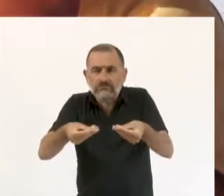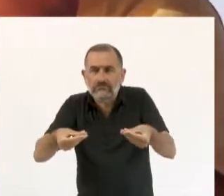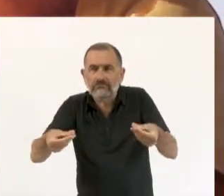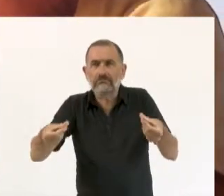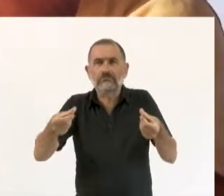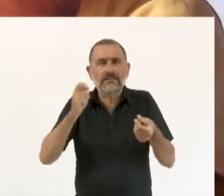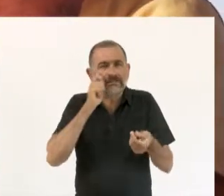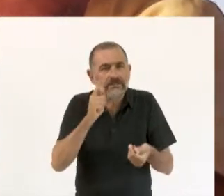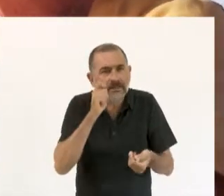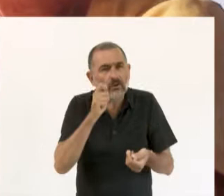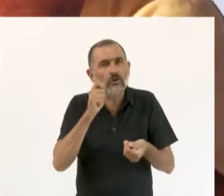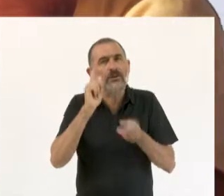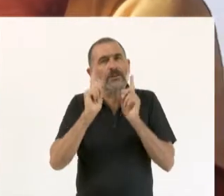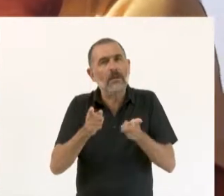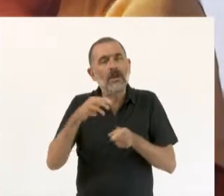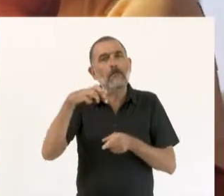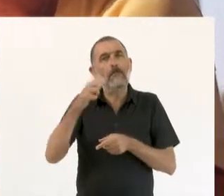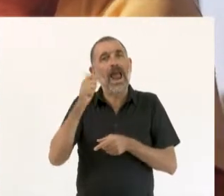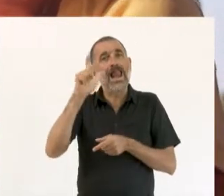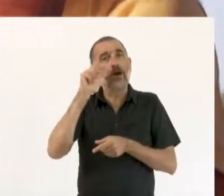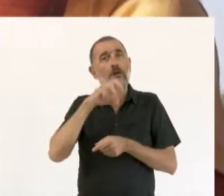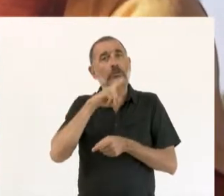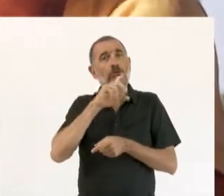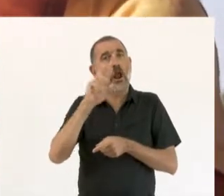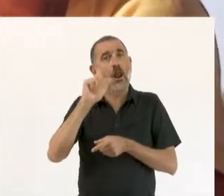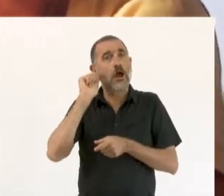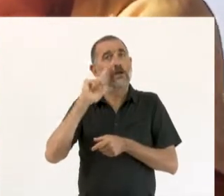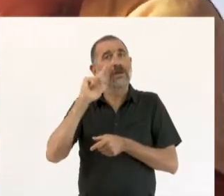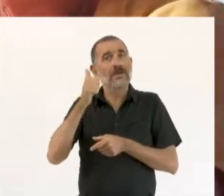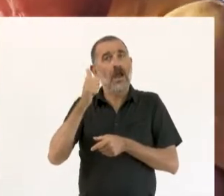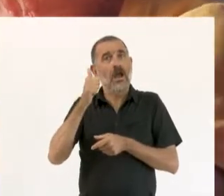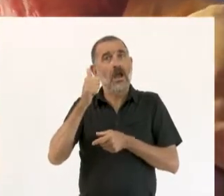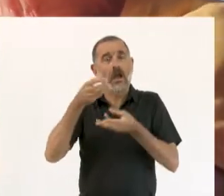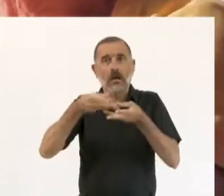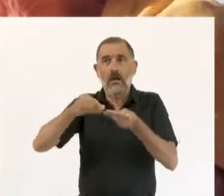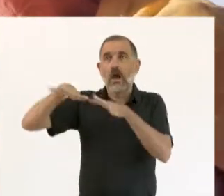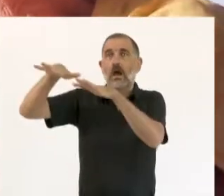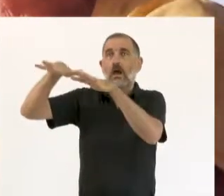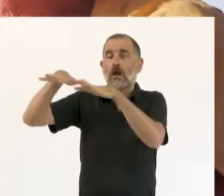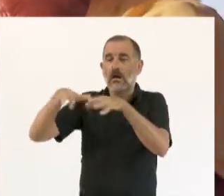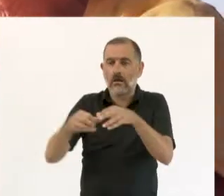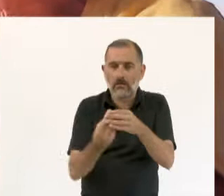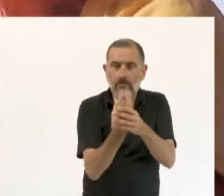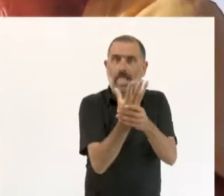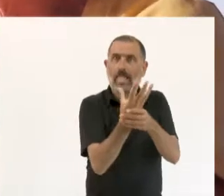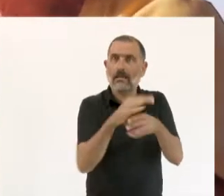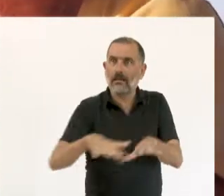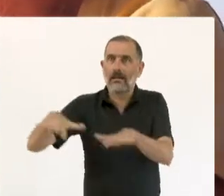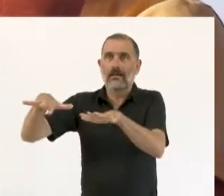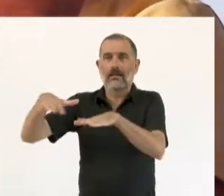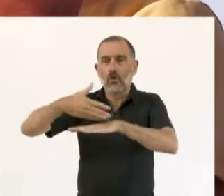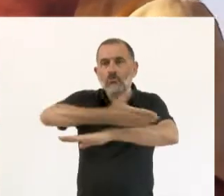o paleontológicos, en la época de bajante de la laguna. Aparecen en la costa.